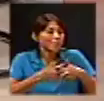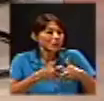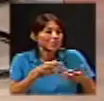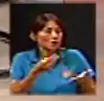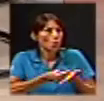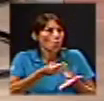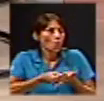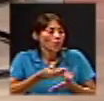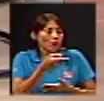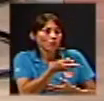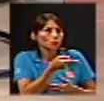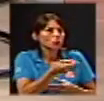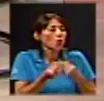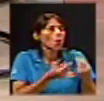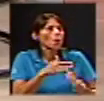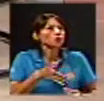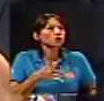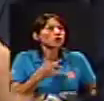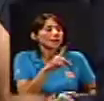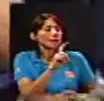cómo siente esa parte. Ok, vea.